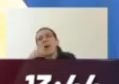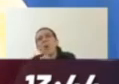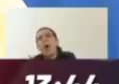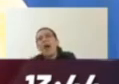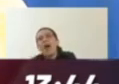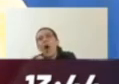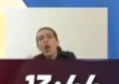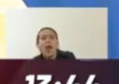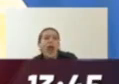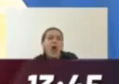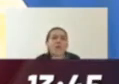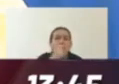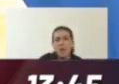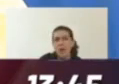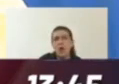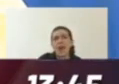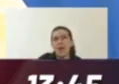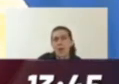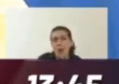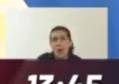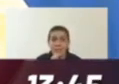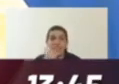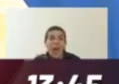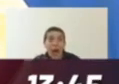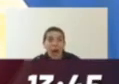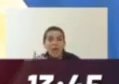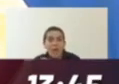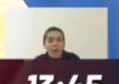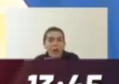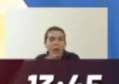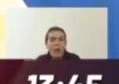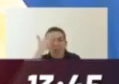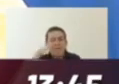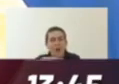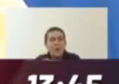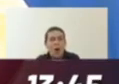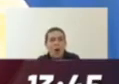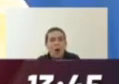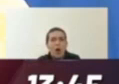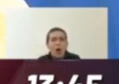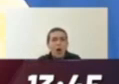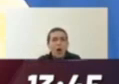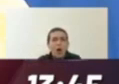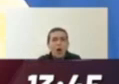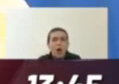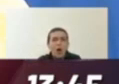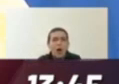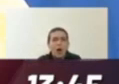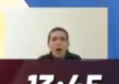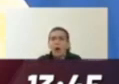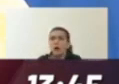Y aquel que necesita mayores cuidados, todo indica que necesita alrededor de 25